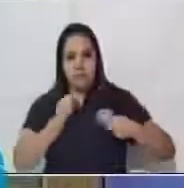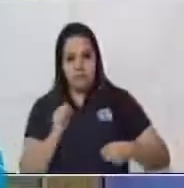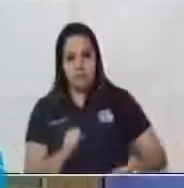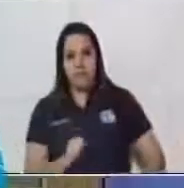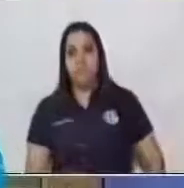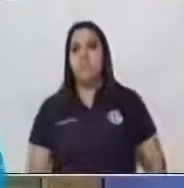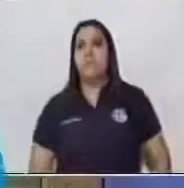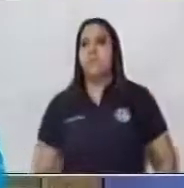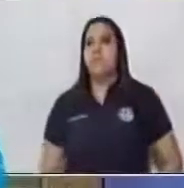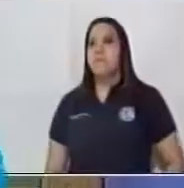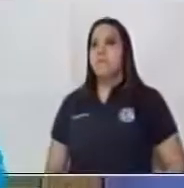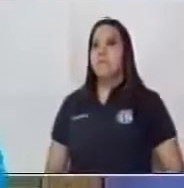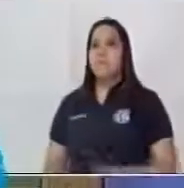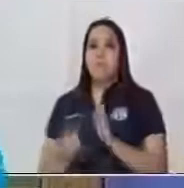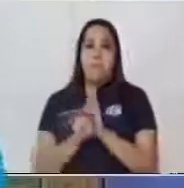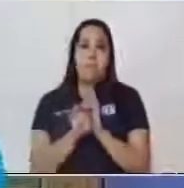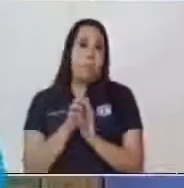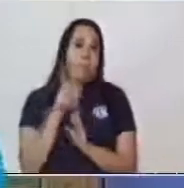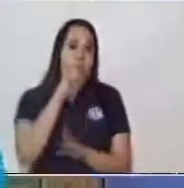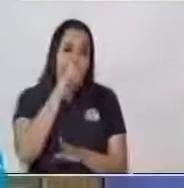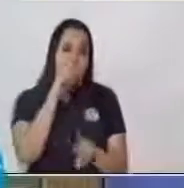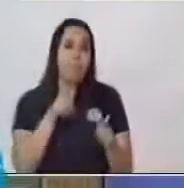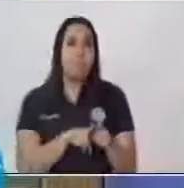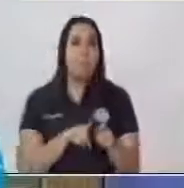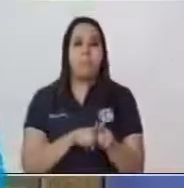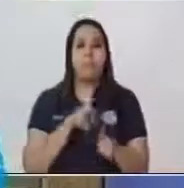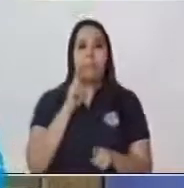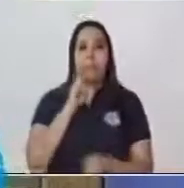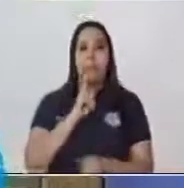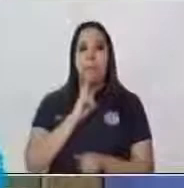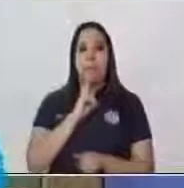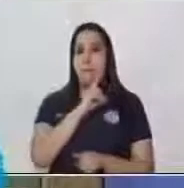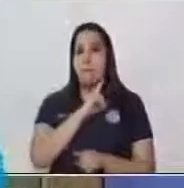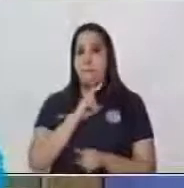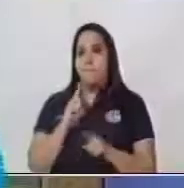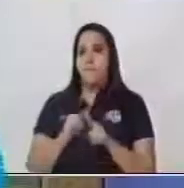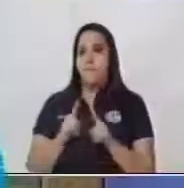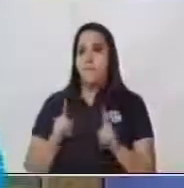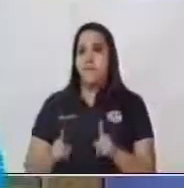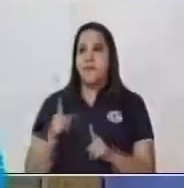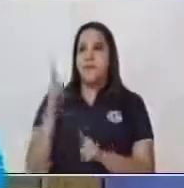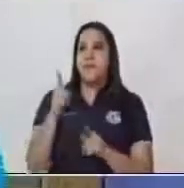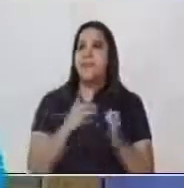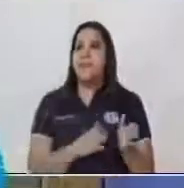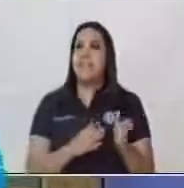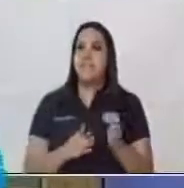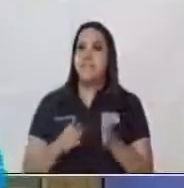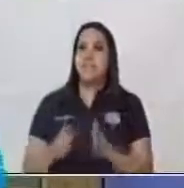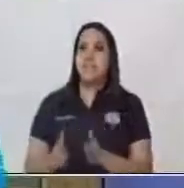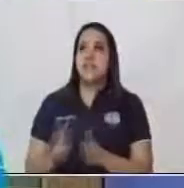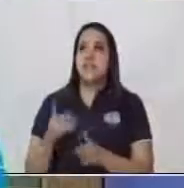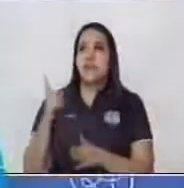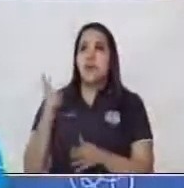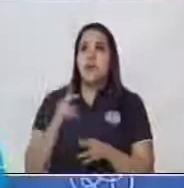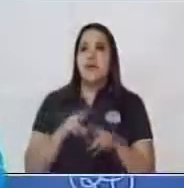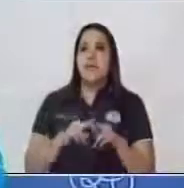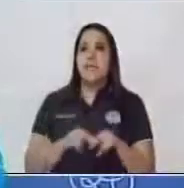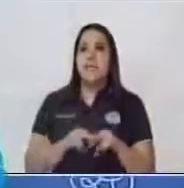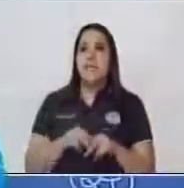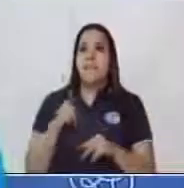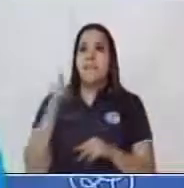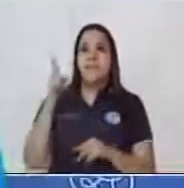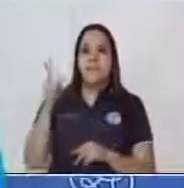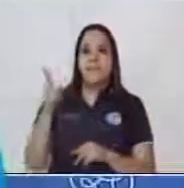También en so, en cho, son verbos terminados en participio. Esta es la clasificación correspondiente a